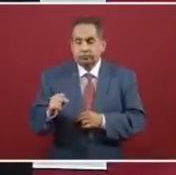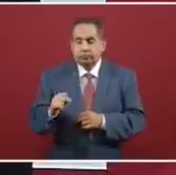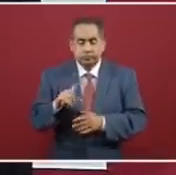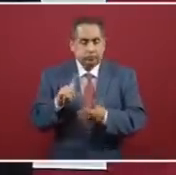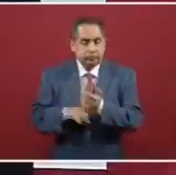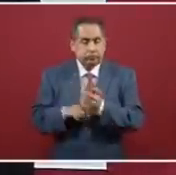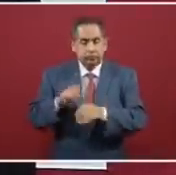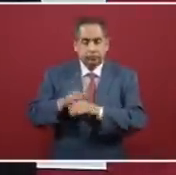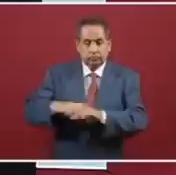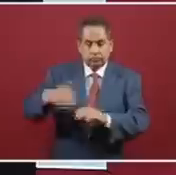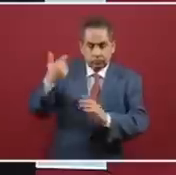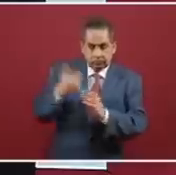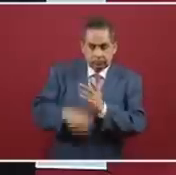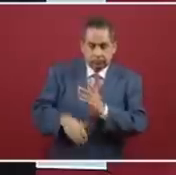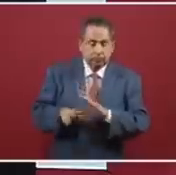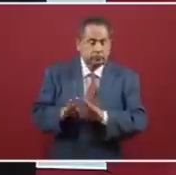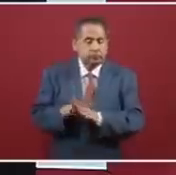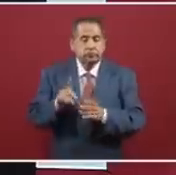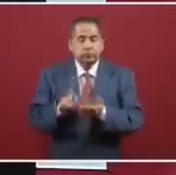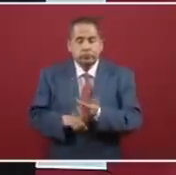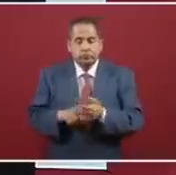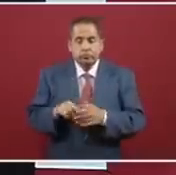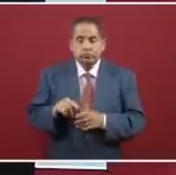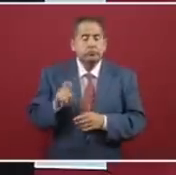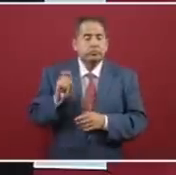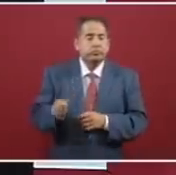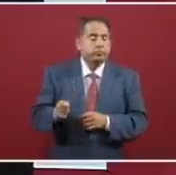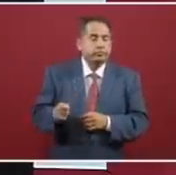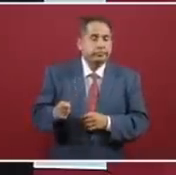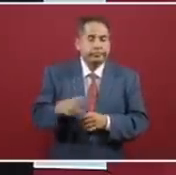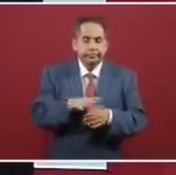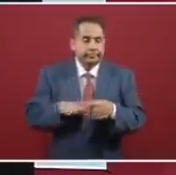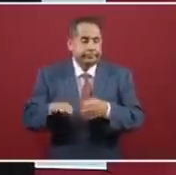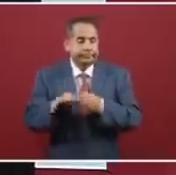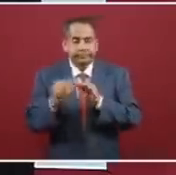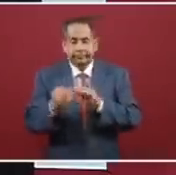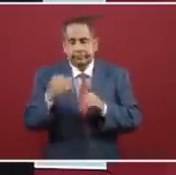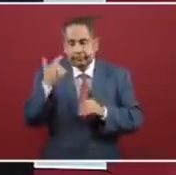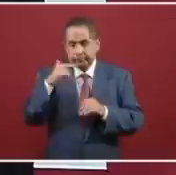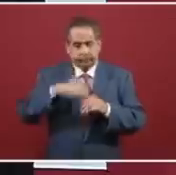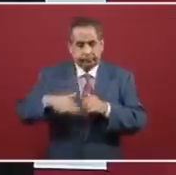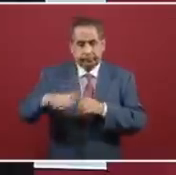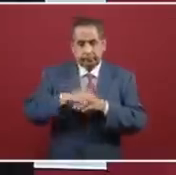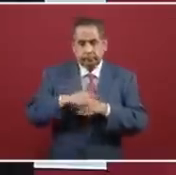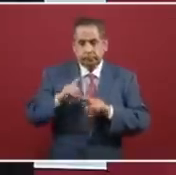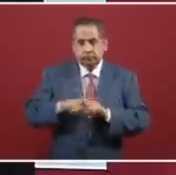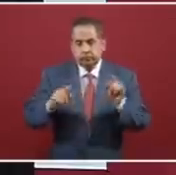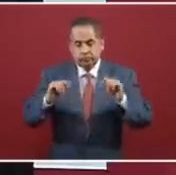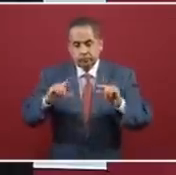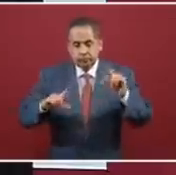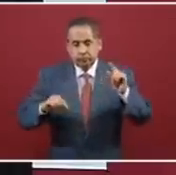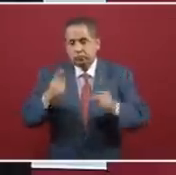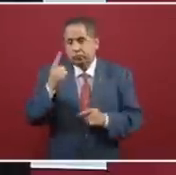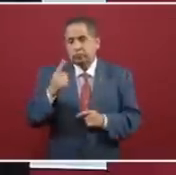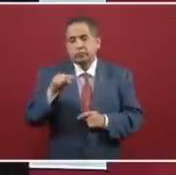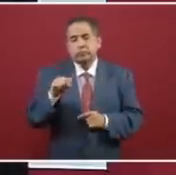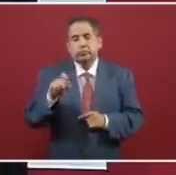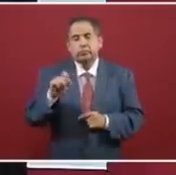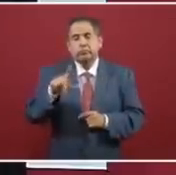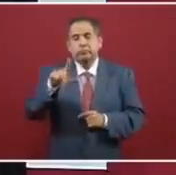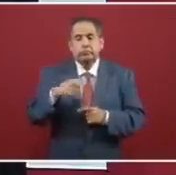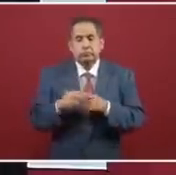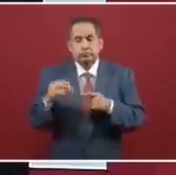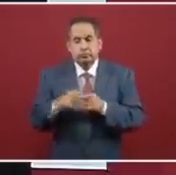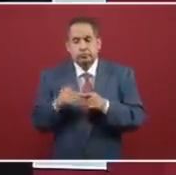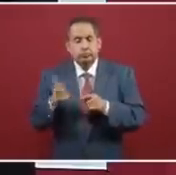total son los que dan más económico está marcando en la zona metropolitana de guadalajara con un diferencial de un peso 27